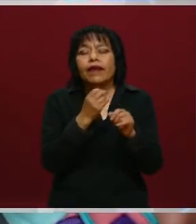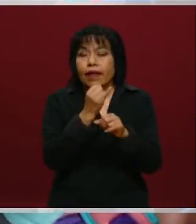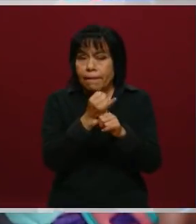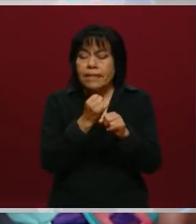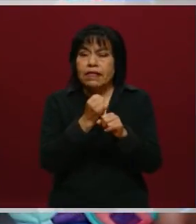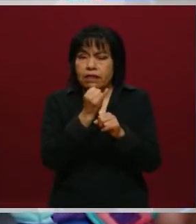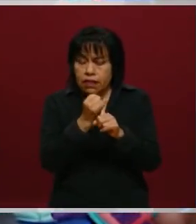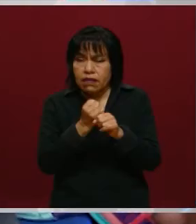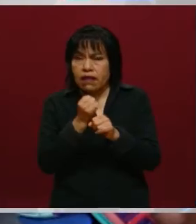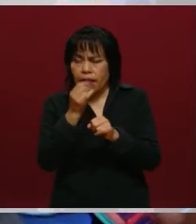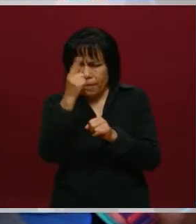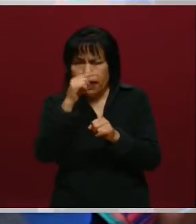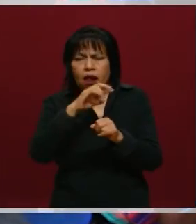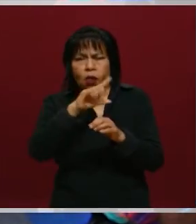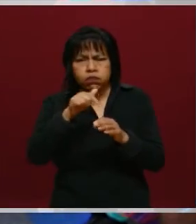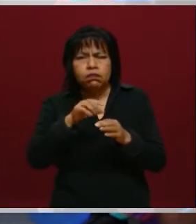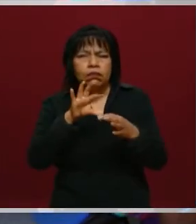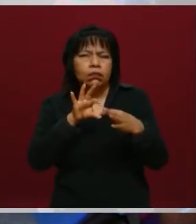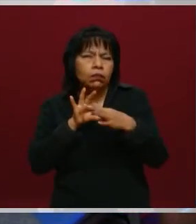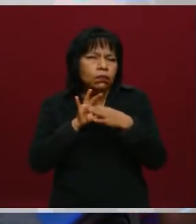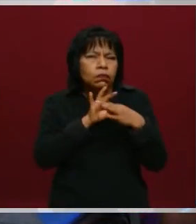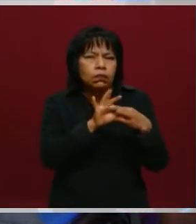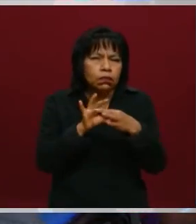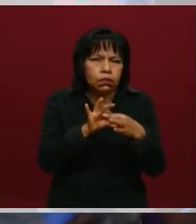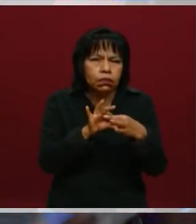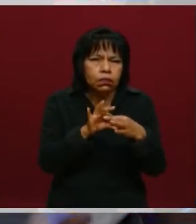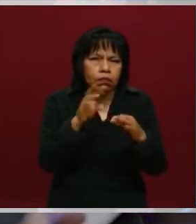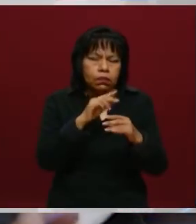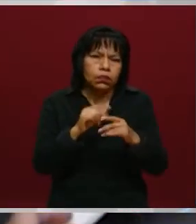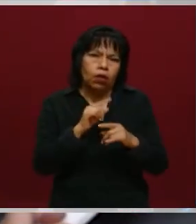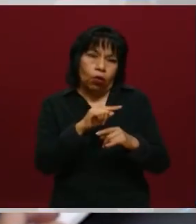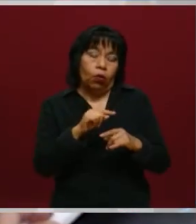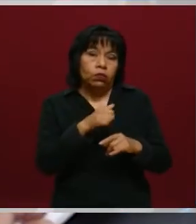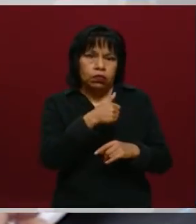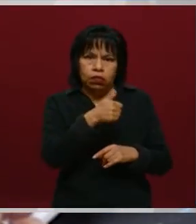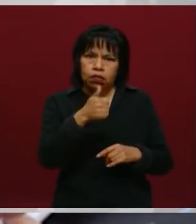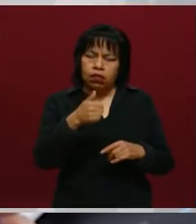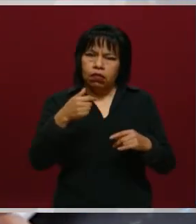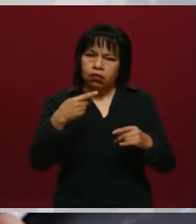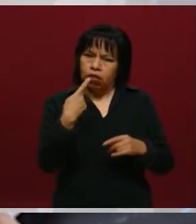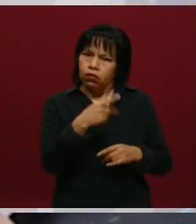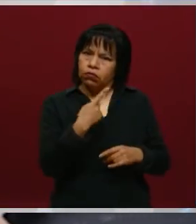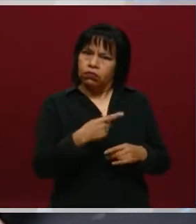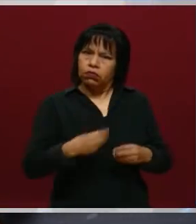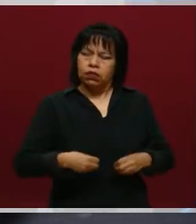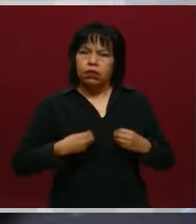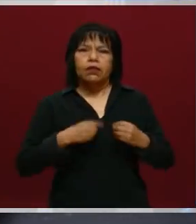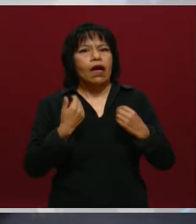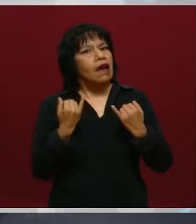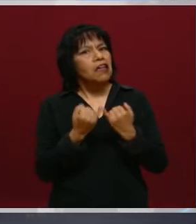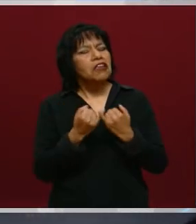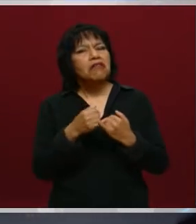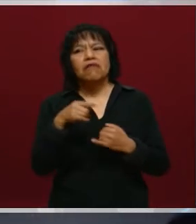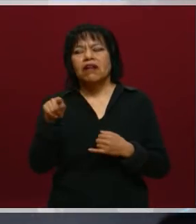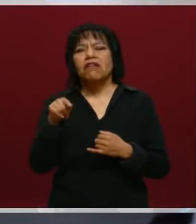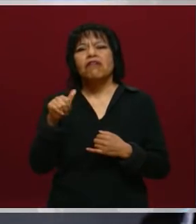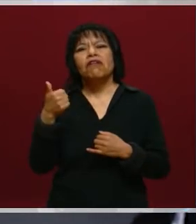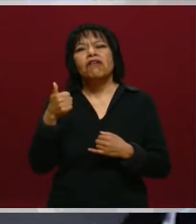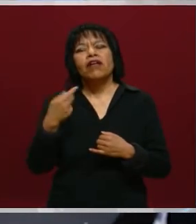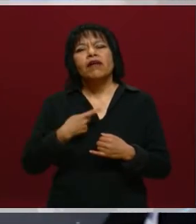además enlazarlo esta historia con una cuestión personal no de ver tú que hubieras hecho